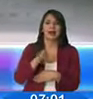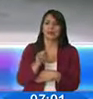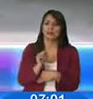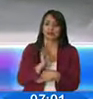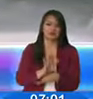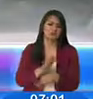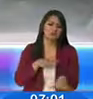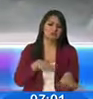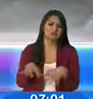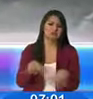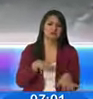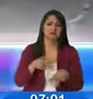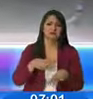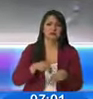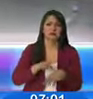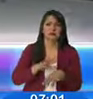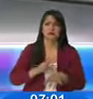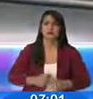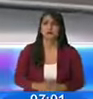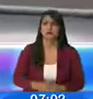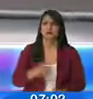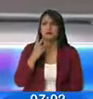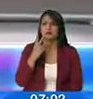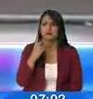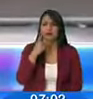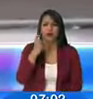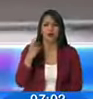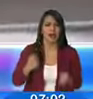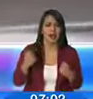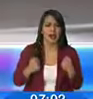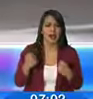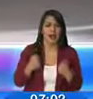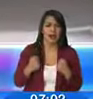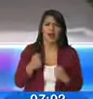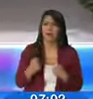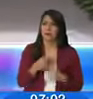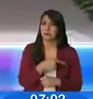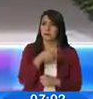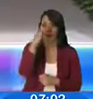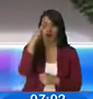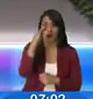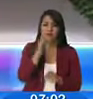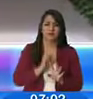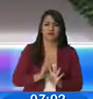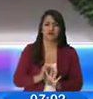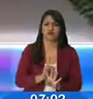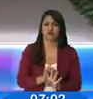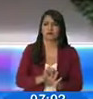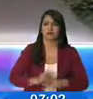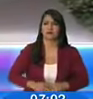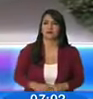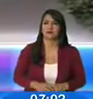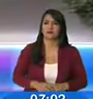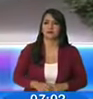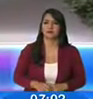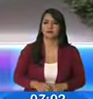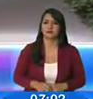encendía. De pronto se puede observar a un delincuente queriendo escapar de los agentes policiales.